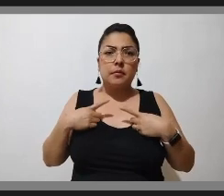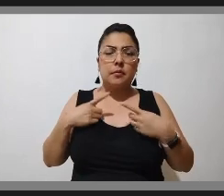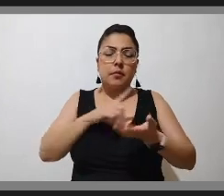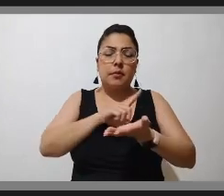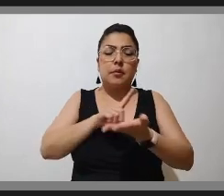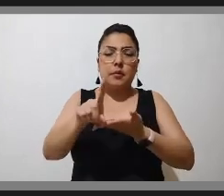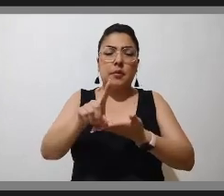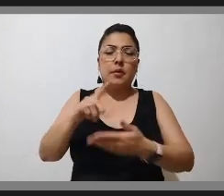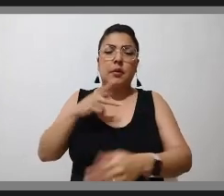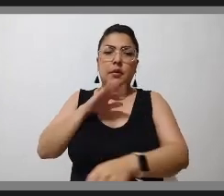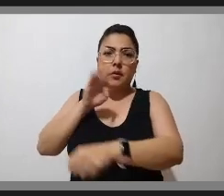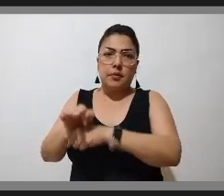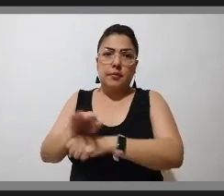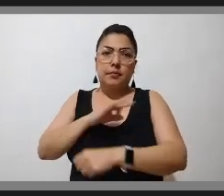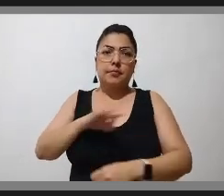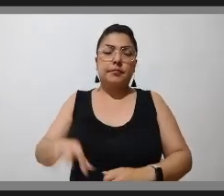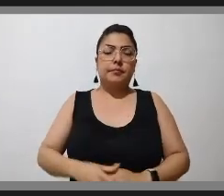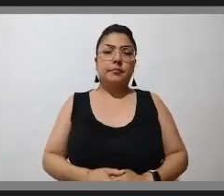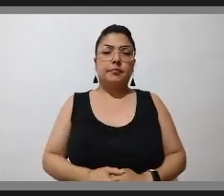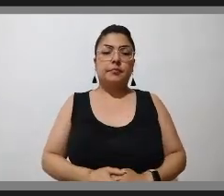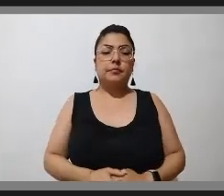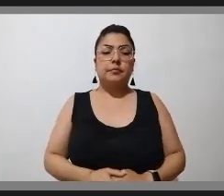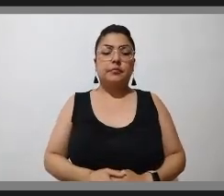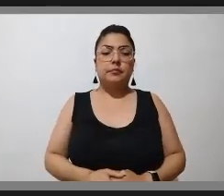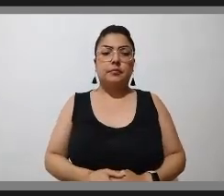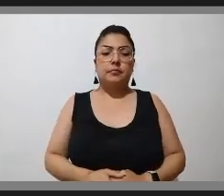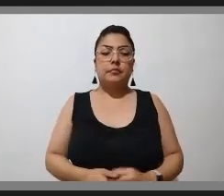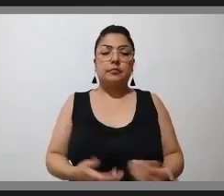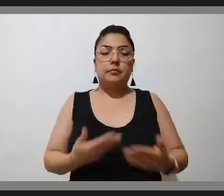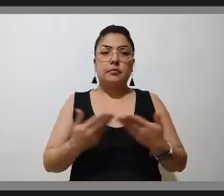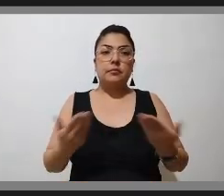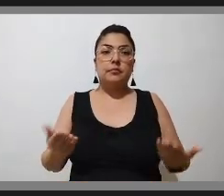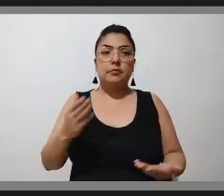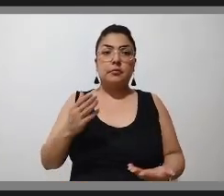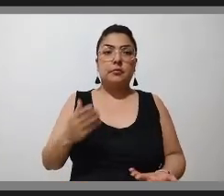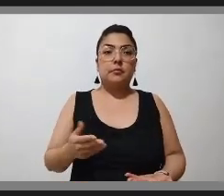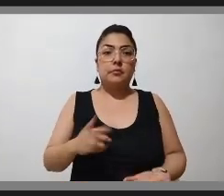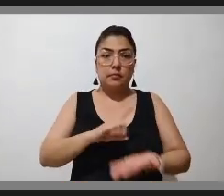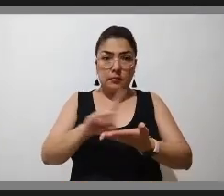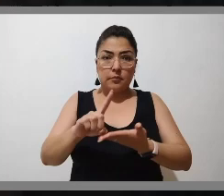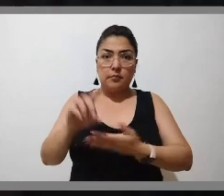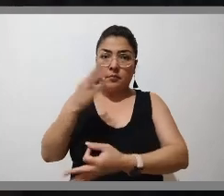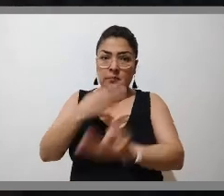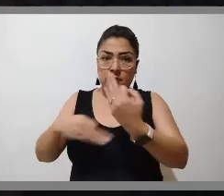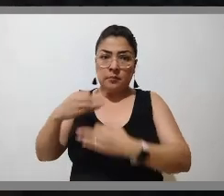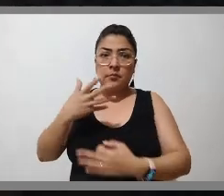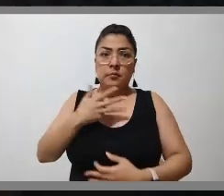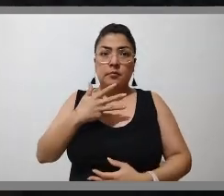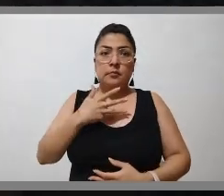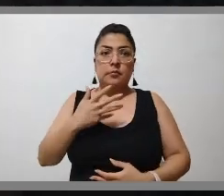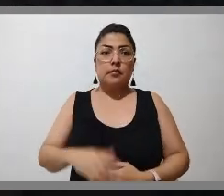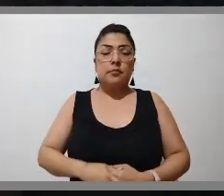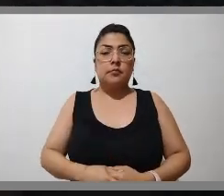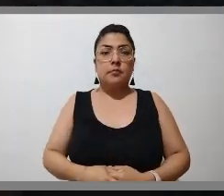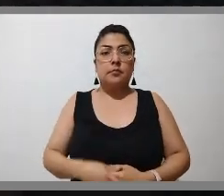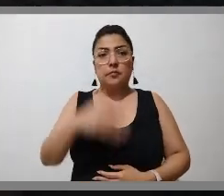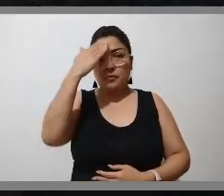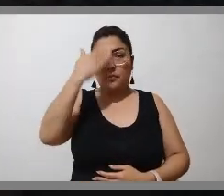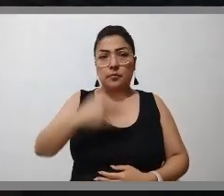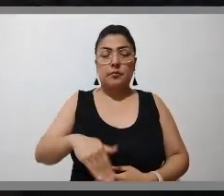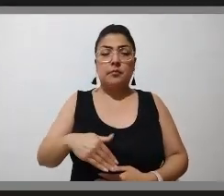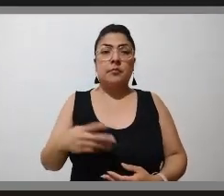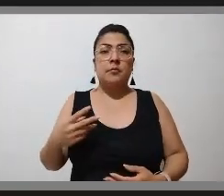de asociación. Esas barreras estructurales, en el caso de las mujeres, siempre han estado ahí. A nivel internacional y a